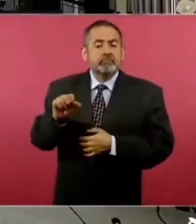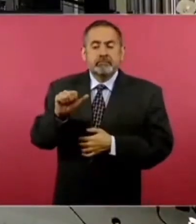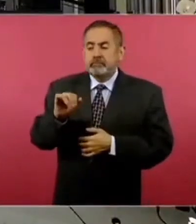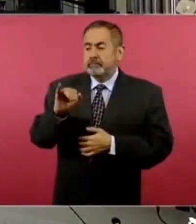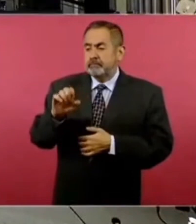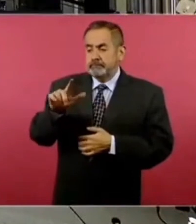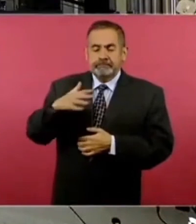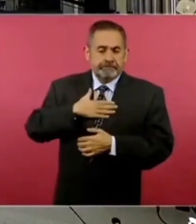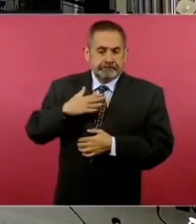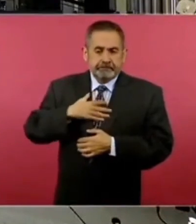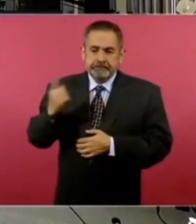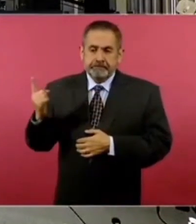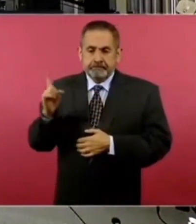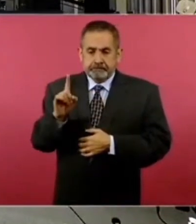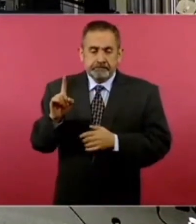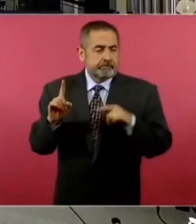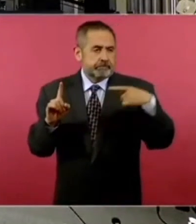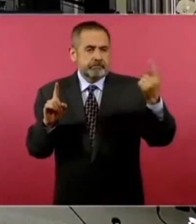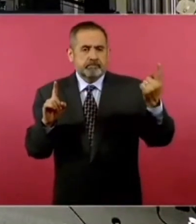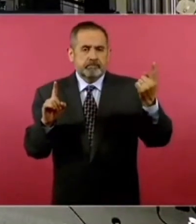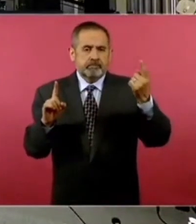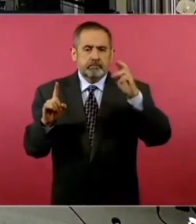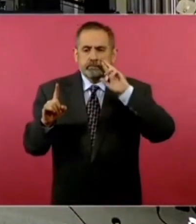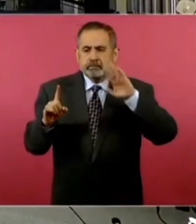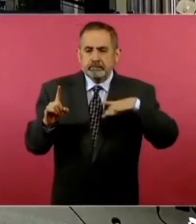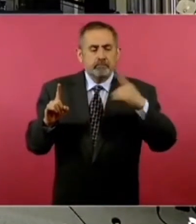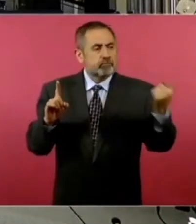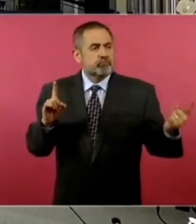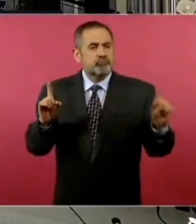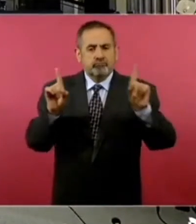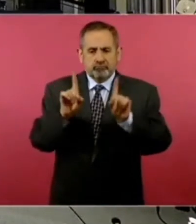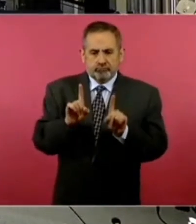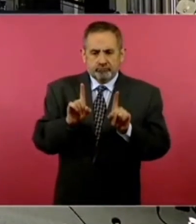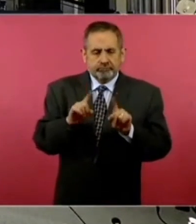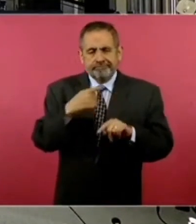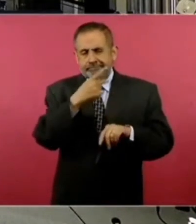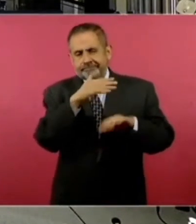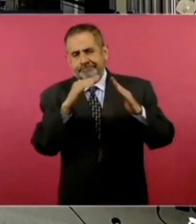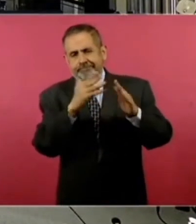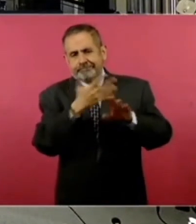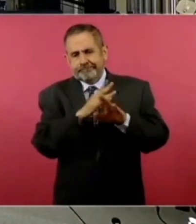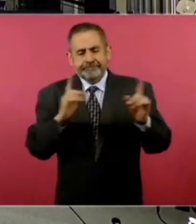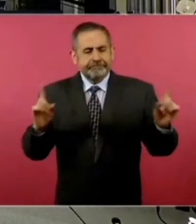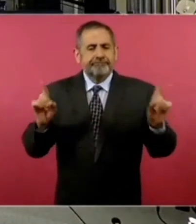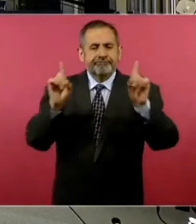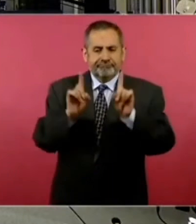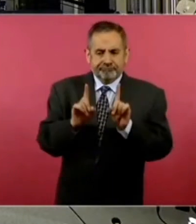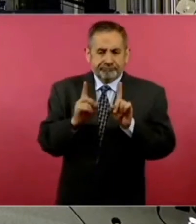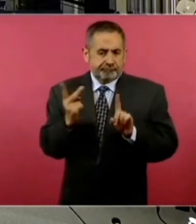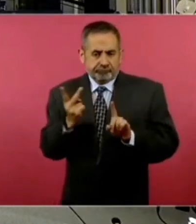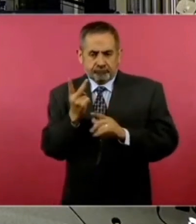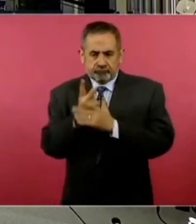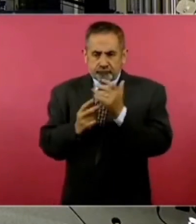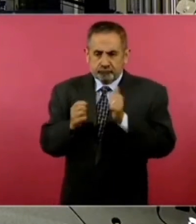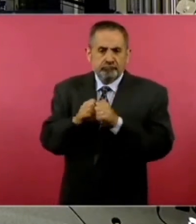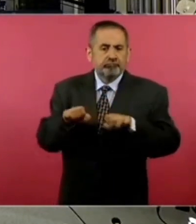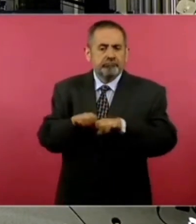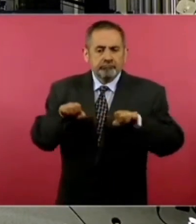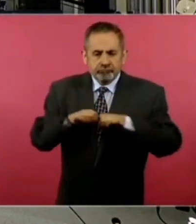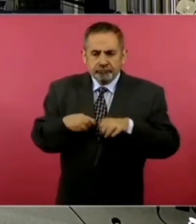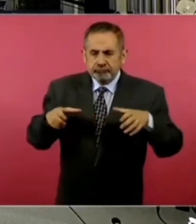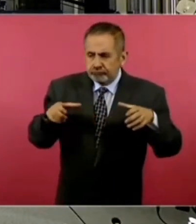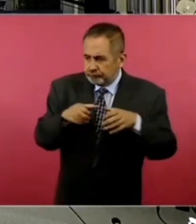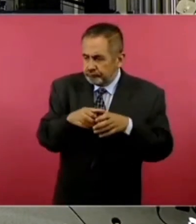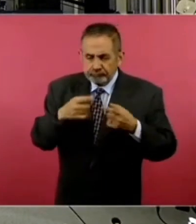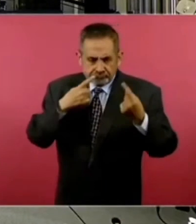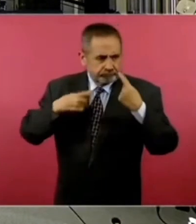parte nuestra y la responsable de la Casa Blanca, la señora Elizabeth, es